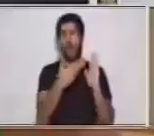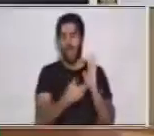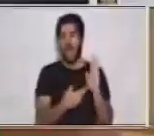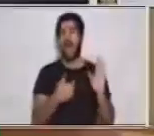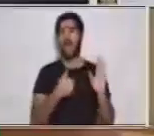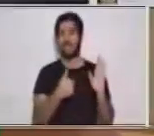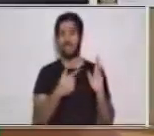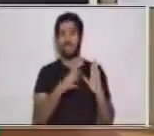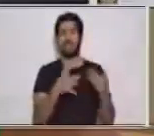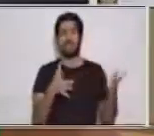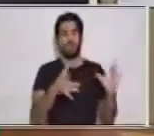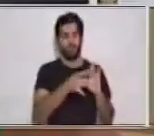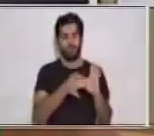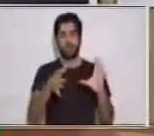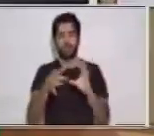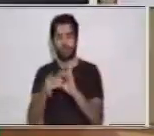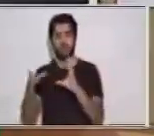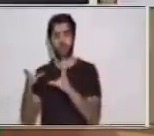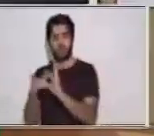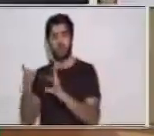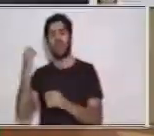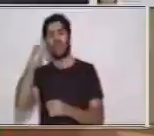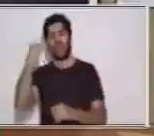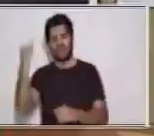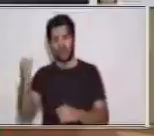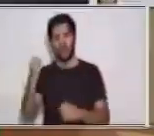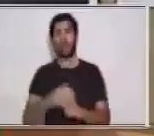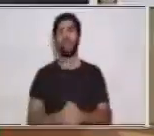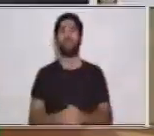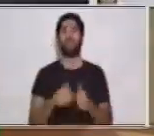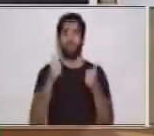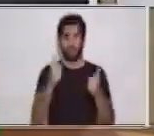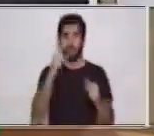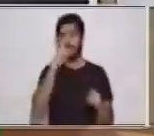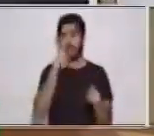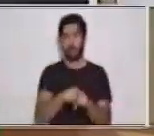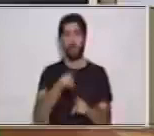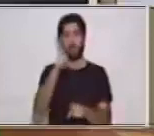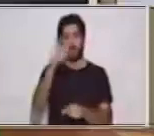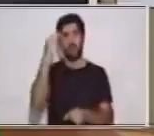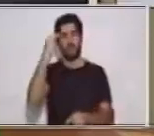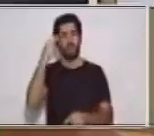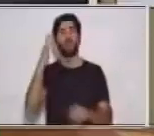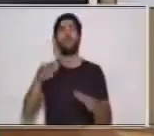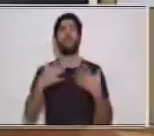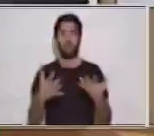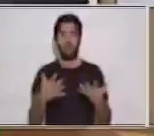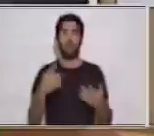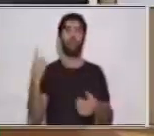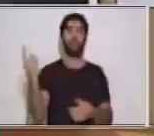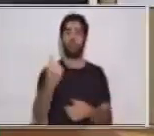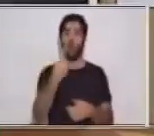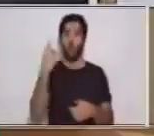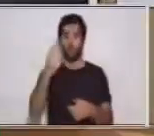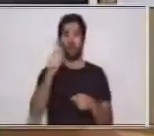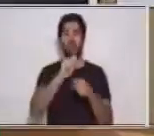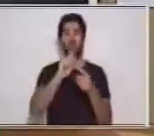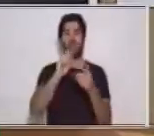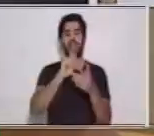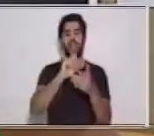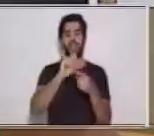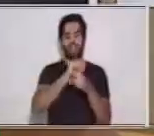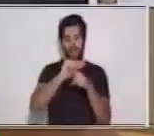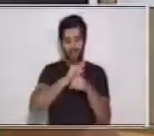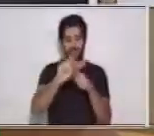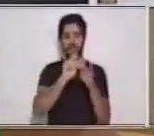que va a enlazar las ideas. Muy bien. Ten presente, por favor, guardar todos tus trabajos y ejercicios